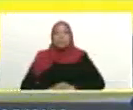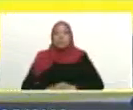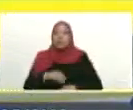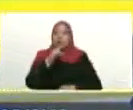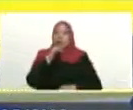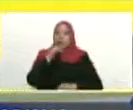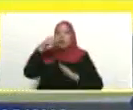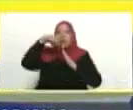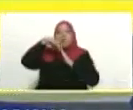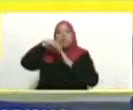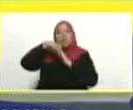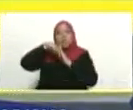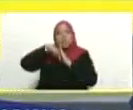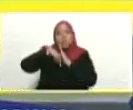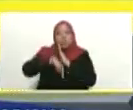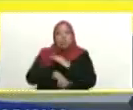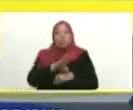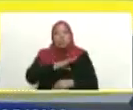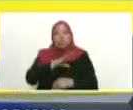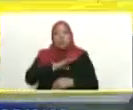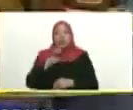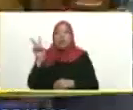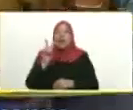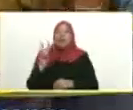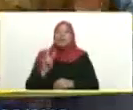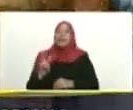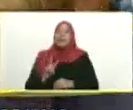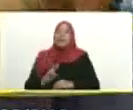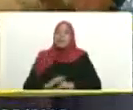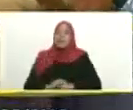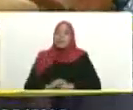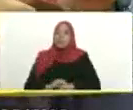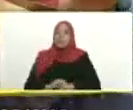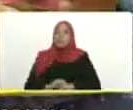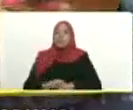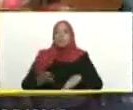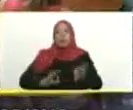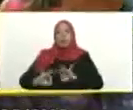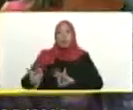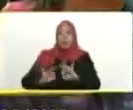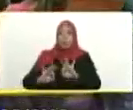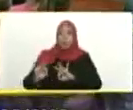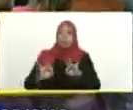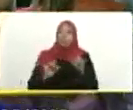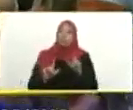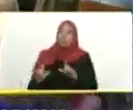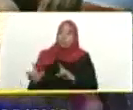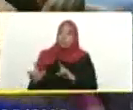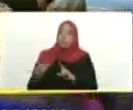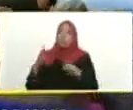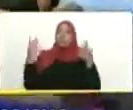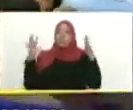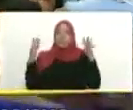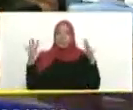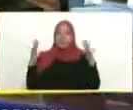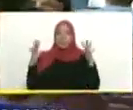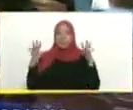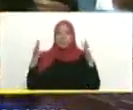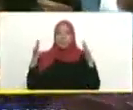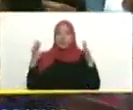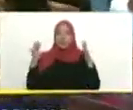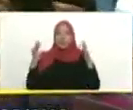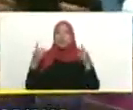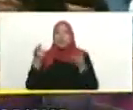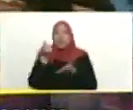explosiva y profundamente patriótica. Hombre, como estaba preparado, ¿vale? ¿Ah? Se lo trajo